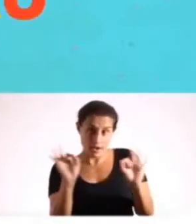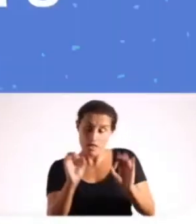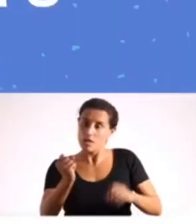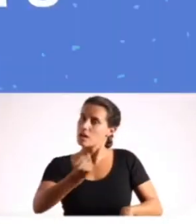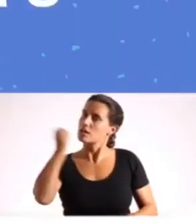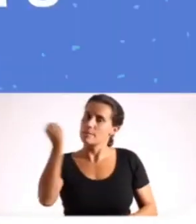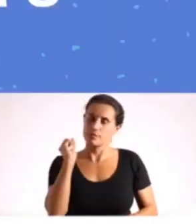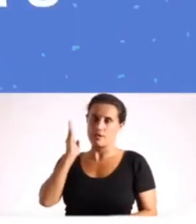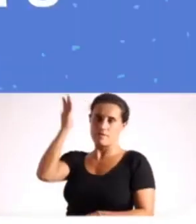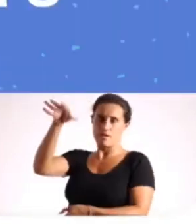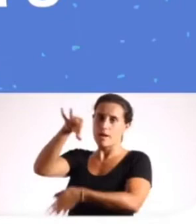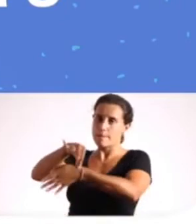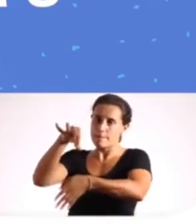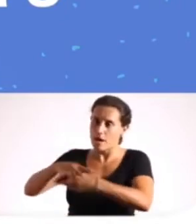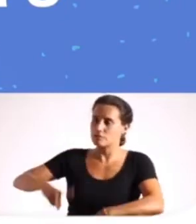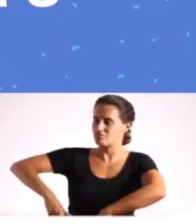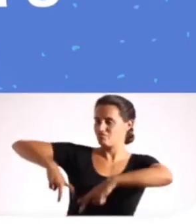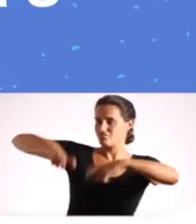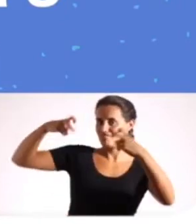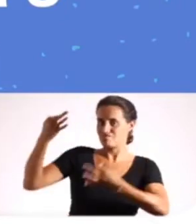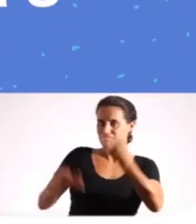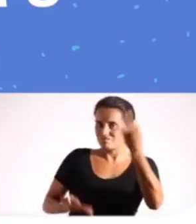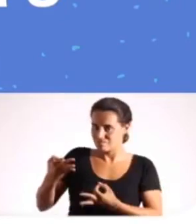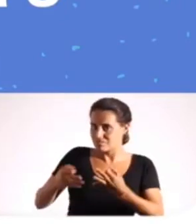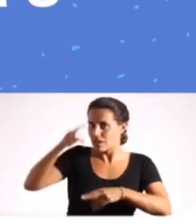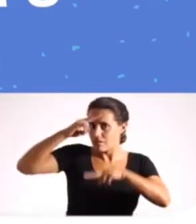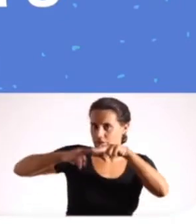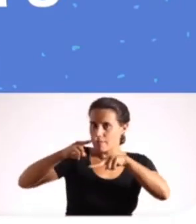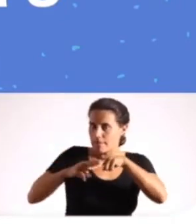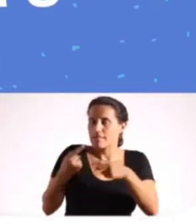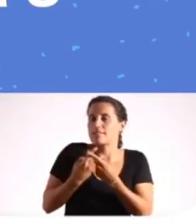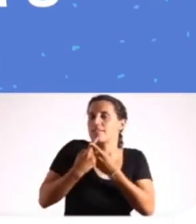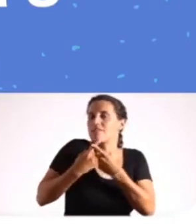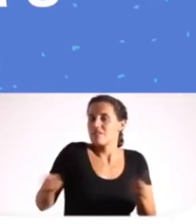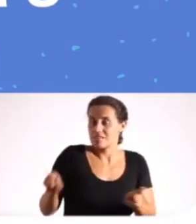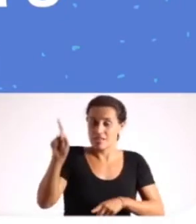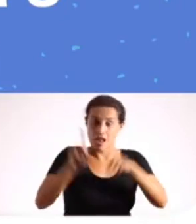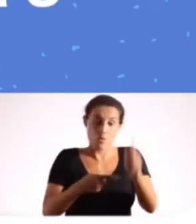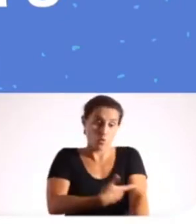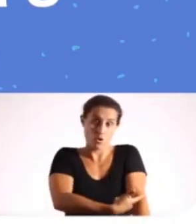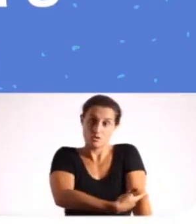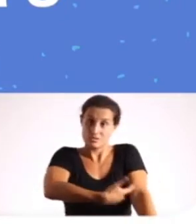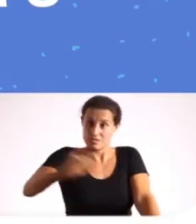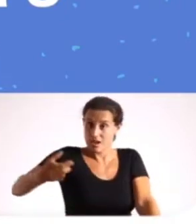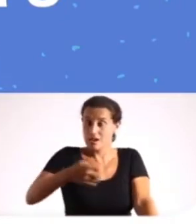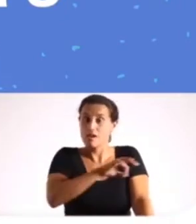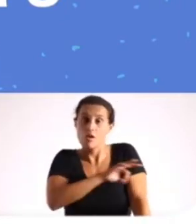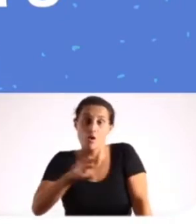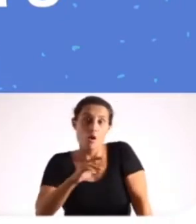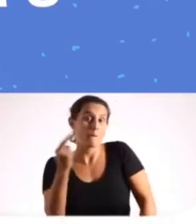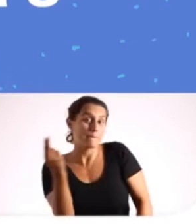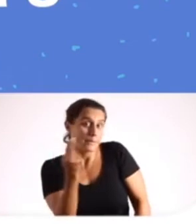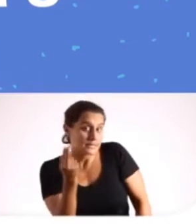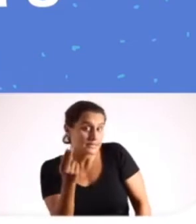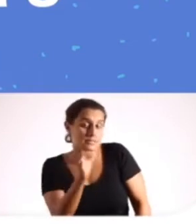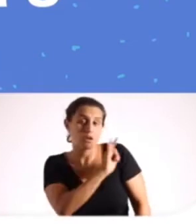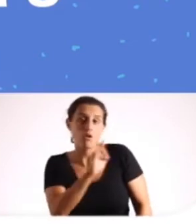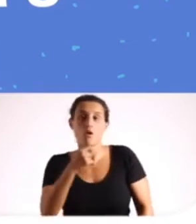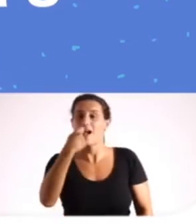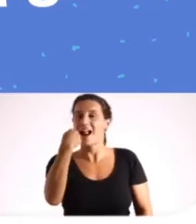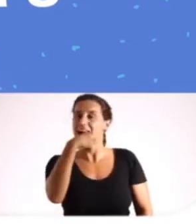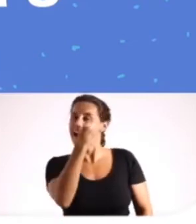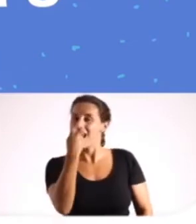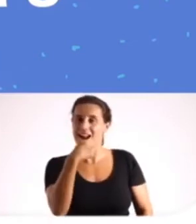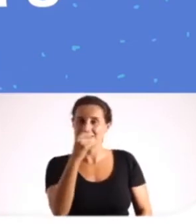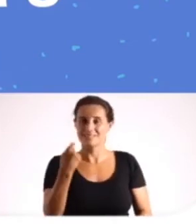importante que te hagas los estudios de ITS. Los estudios de ITS son distintos. Algunos son de sangre, otros son de orina y algunos